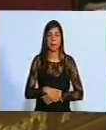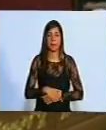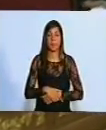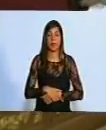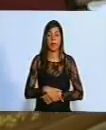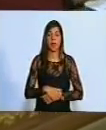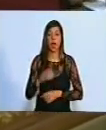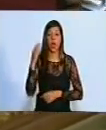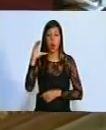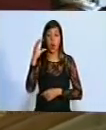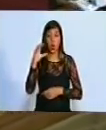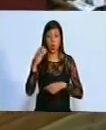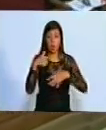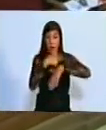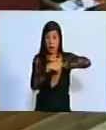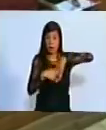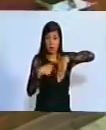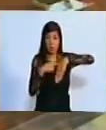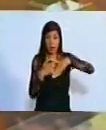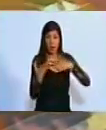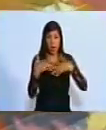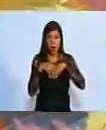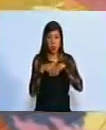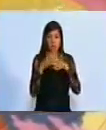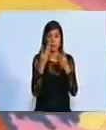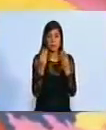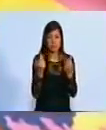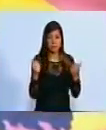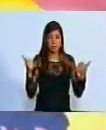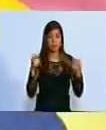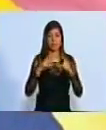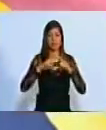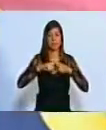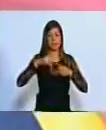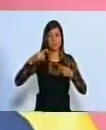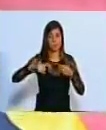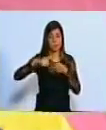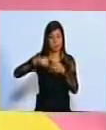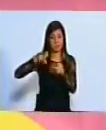República de Colombia, la Gran Colombia, otro sueño de Bolívar que fue